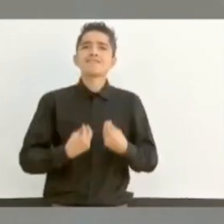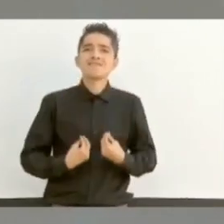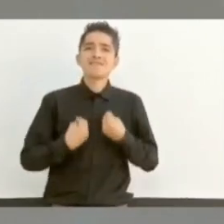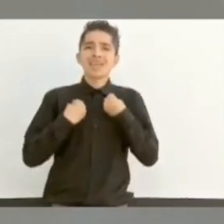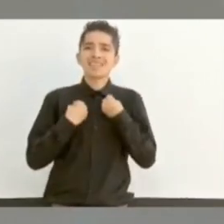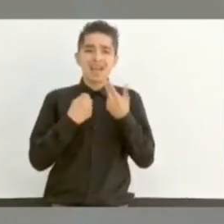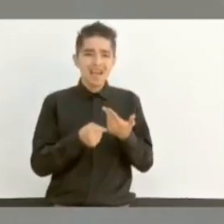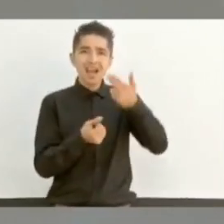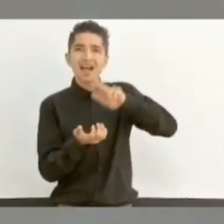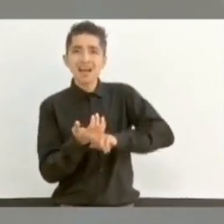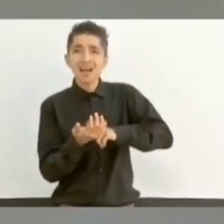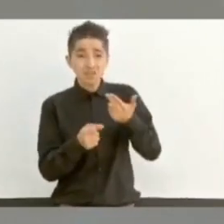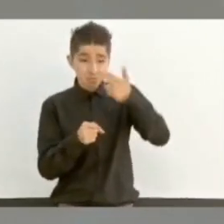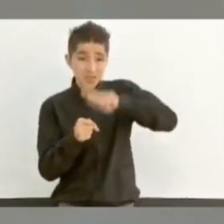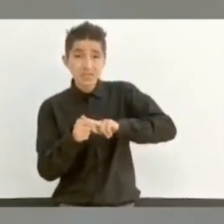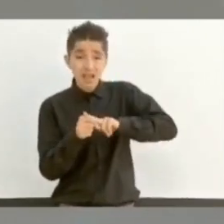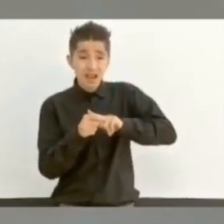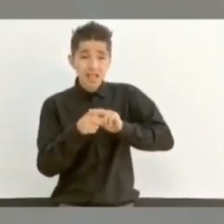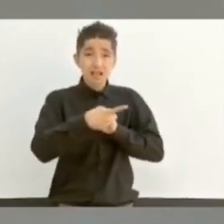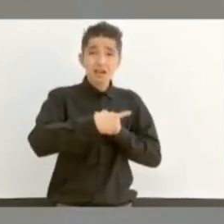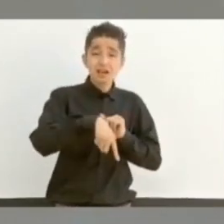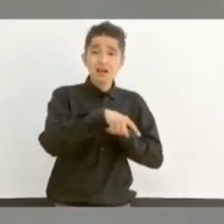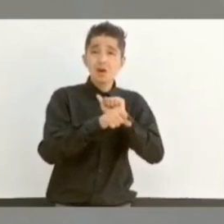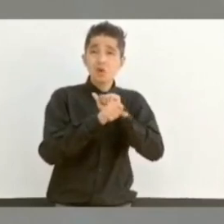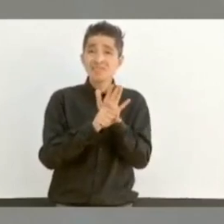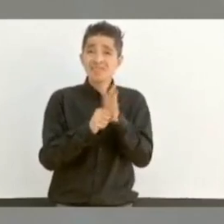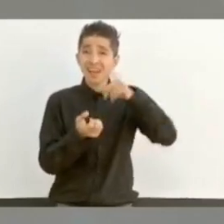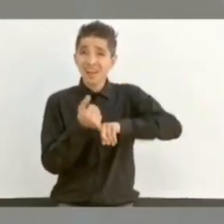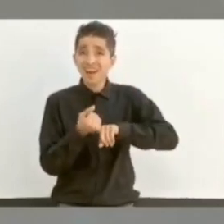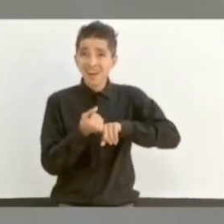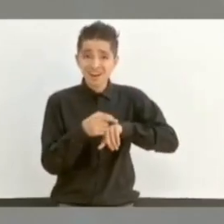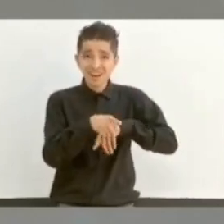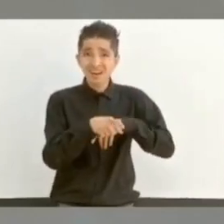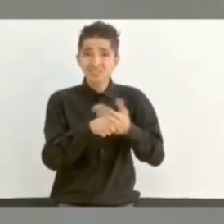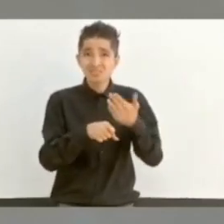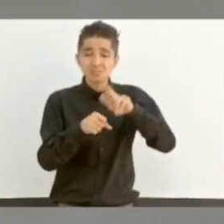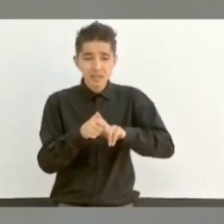COVID. Esos son los primeros.